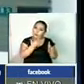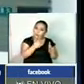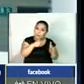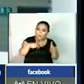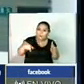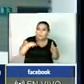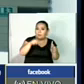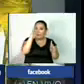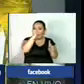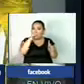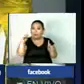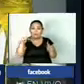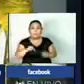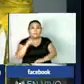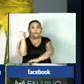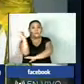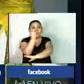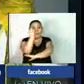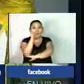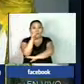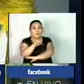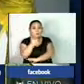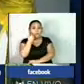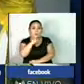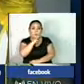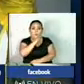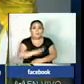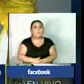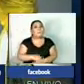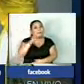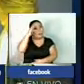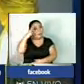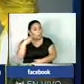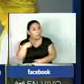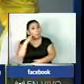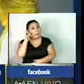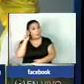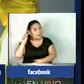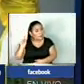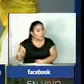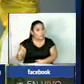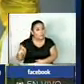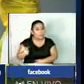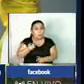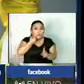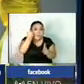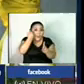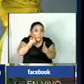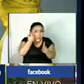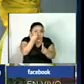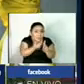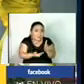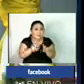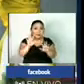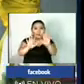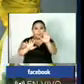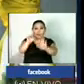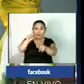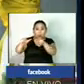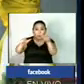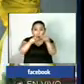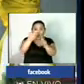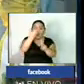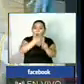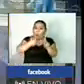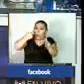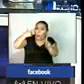a todo el país en medio de la emergencia generada por esta enfermedad y esto nos muestra es una joven de 16 años que estuvo en